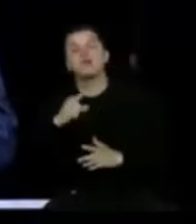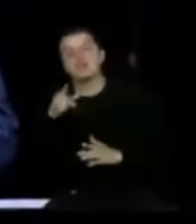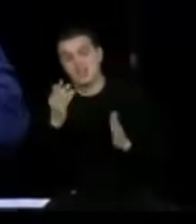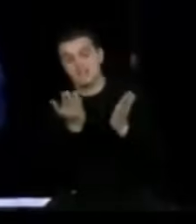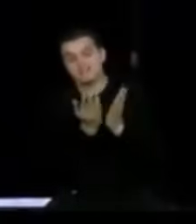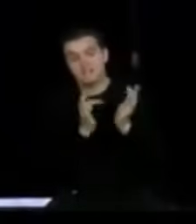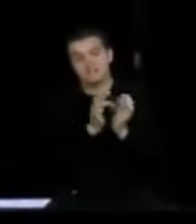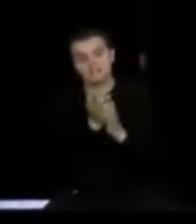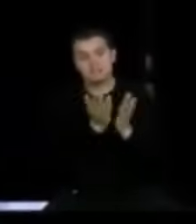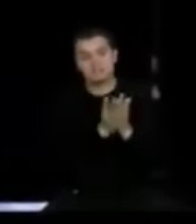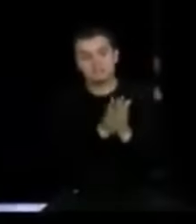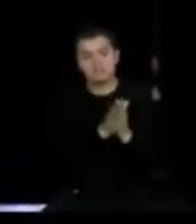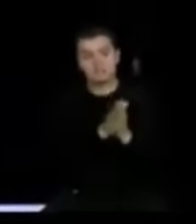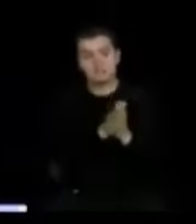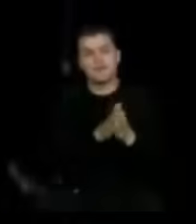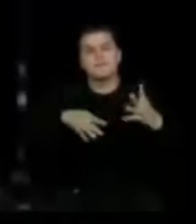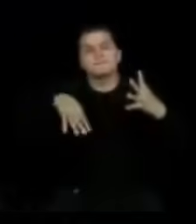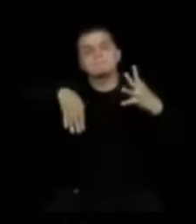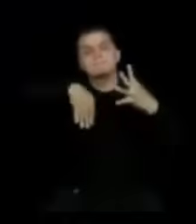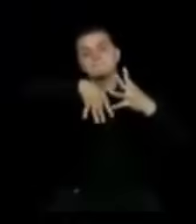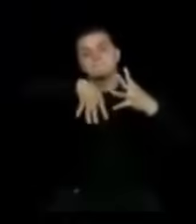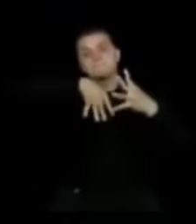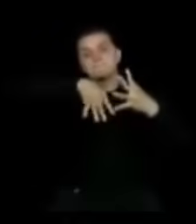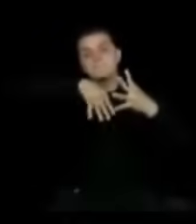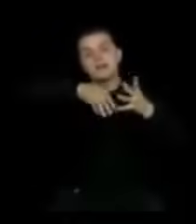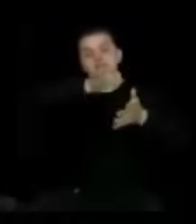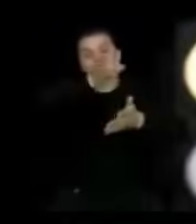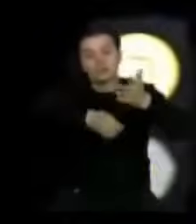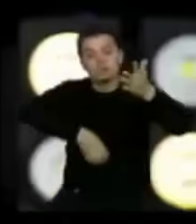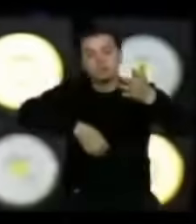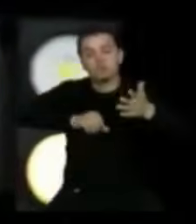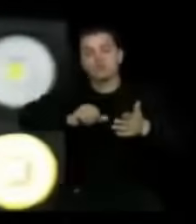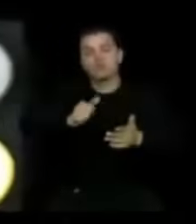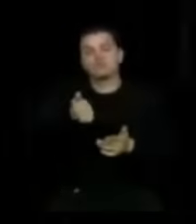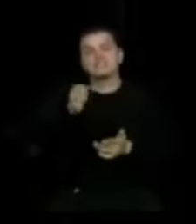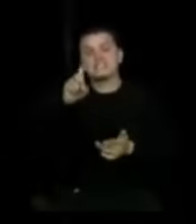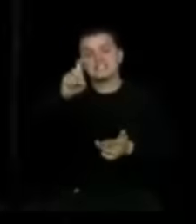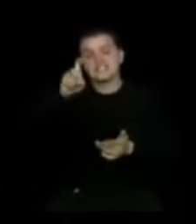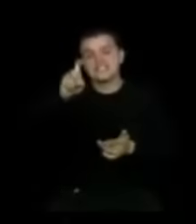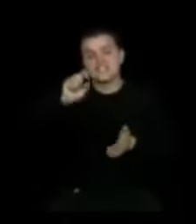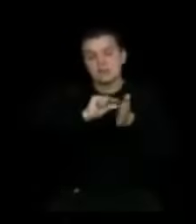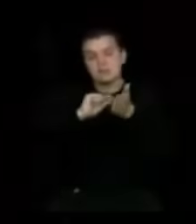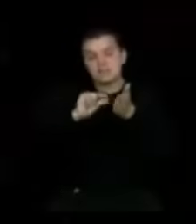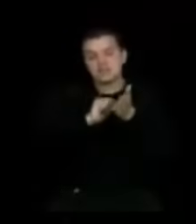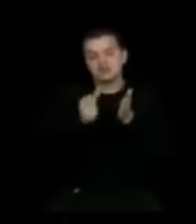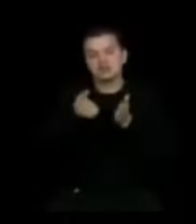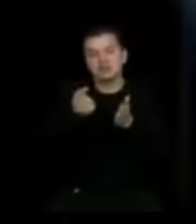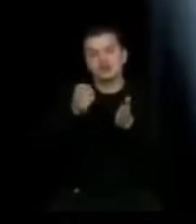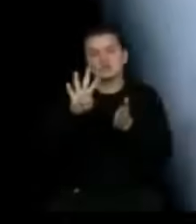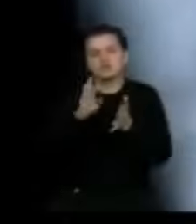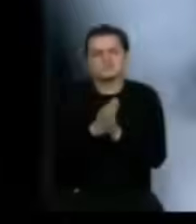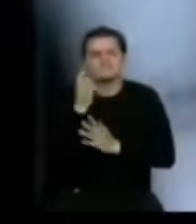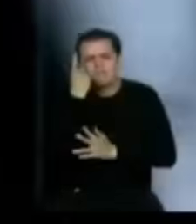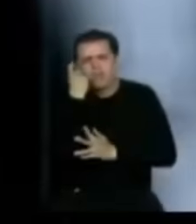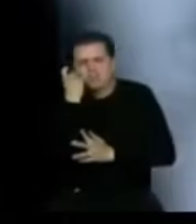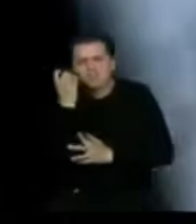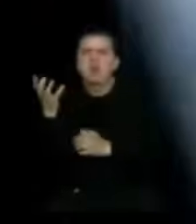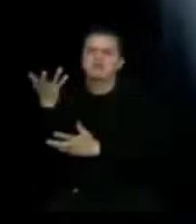vamos a abrir en Marcos capítulo 16, versículo 14. Ayer compartí acerca de la